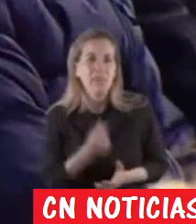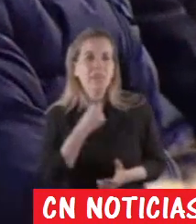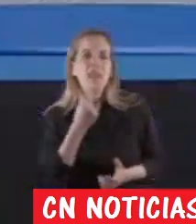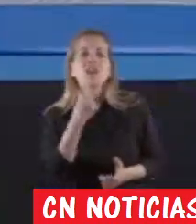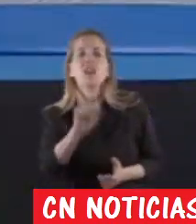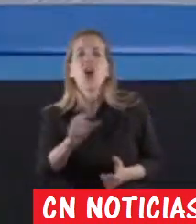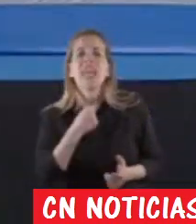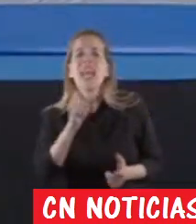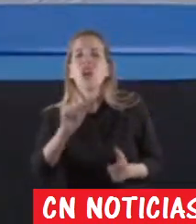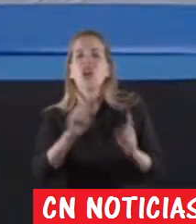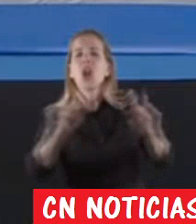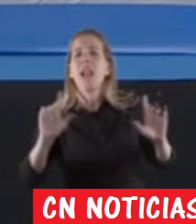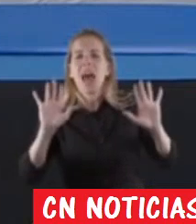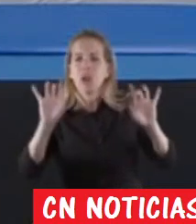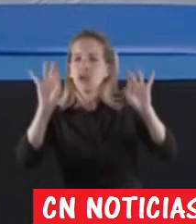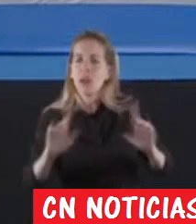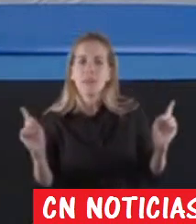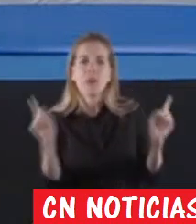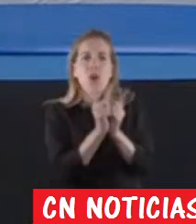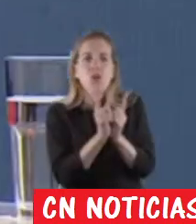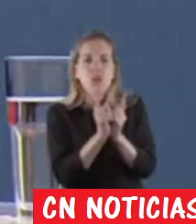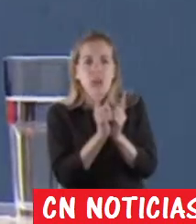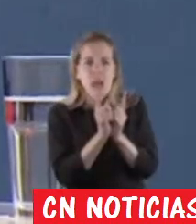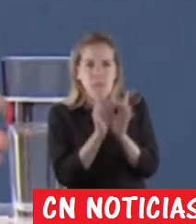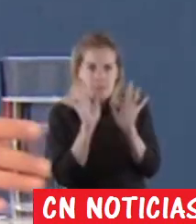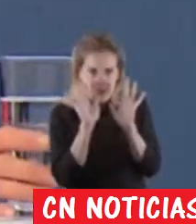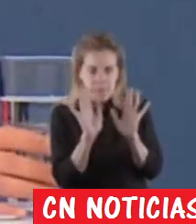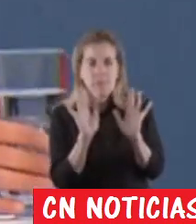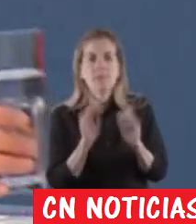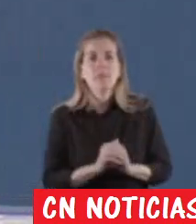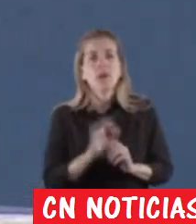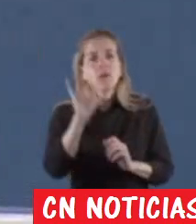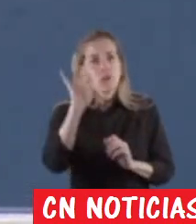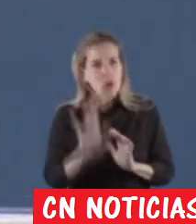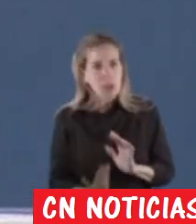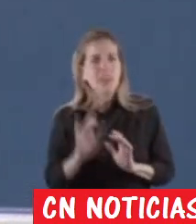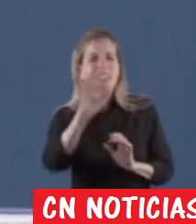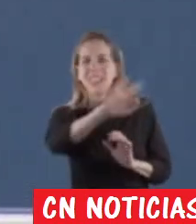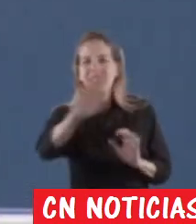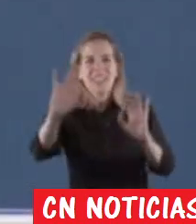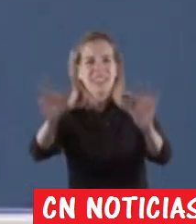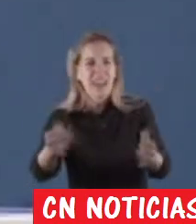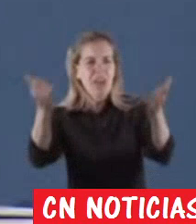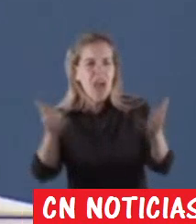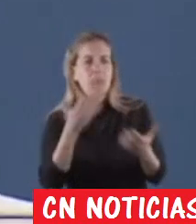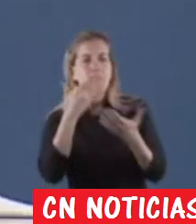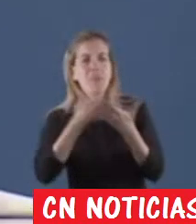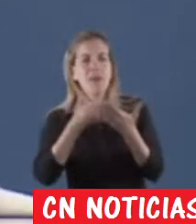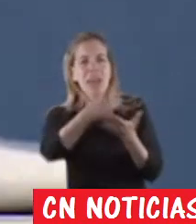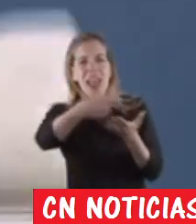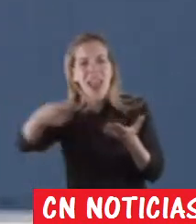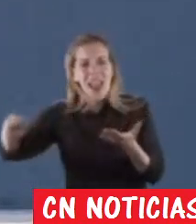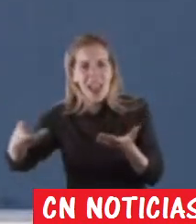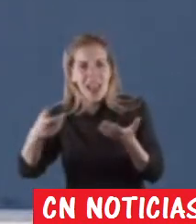extenderme, quiero hacer una referencia muy corta. Yo solamente, ustedes les habrán repartido unos papelitos, unas cosas. Cuando yo